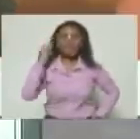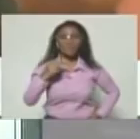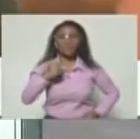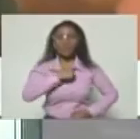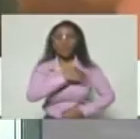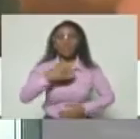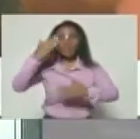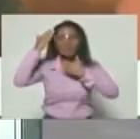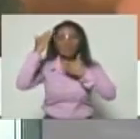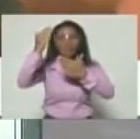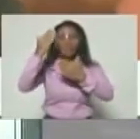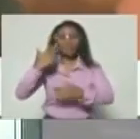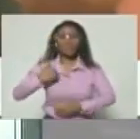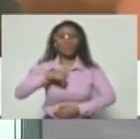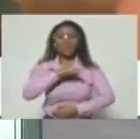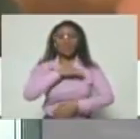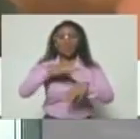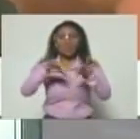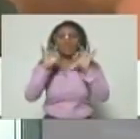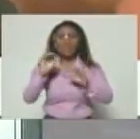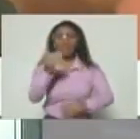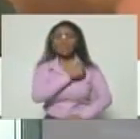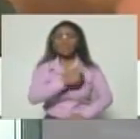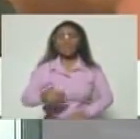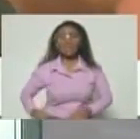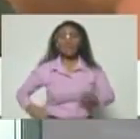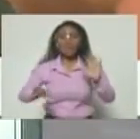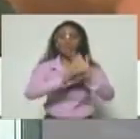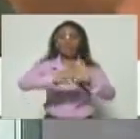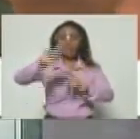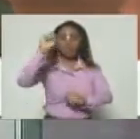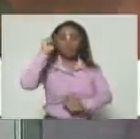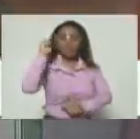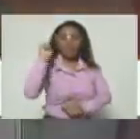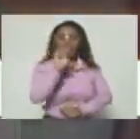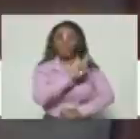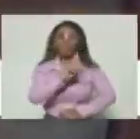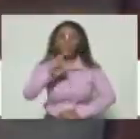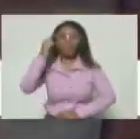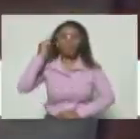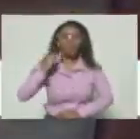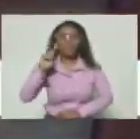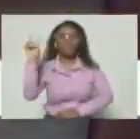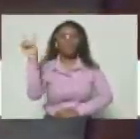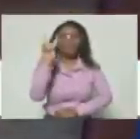especial de nuestro presidente constitucional de la República Bolivariana de Venezuela,